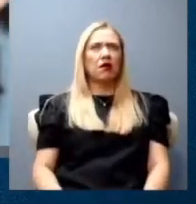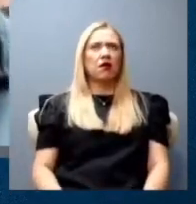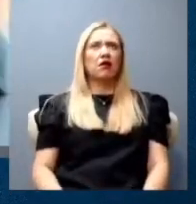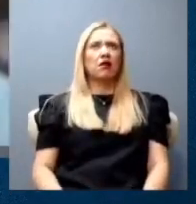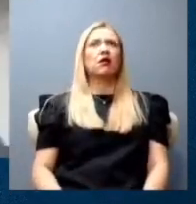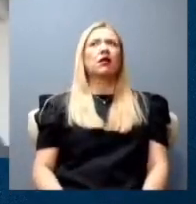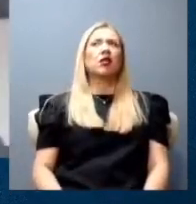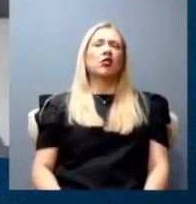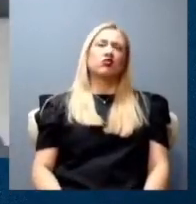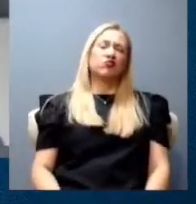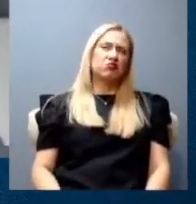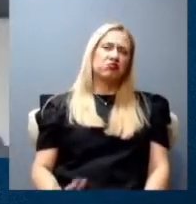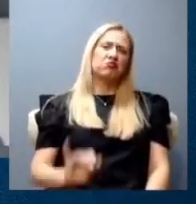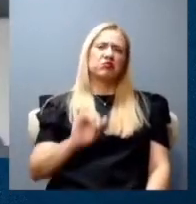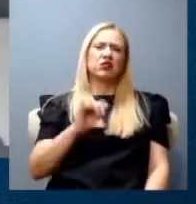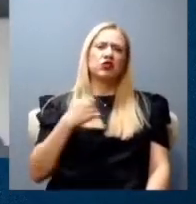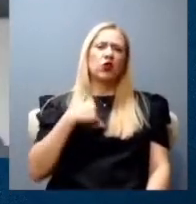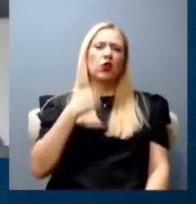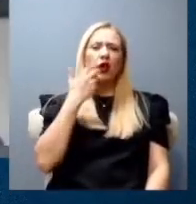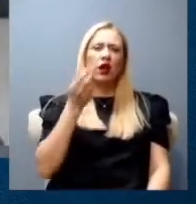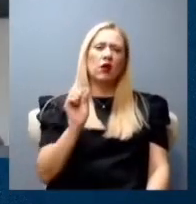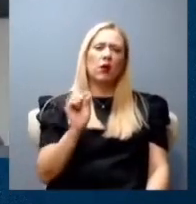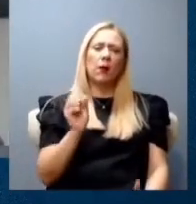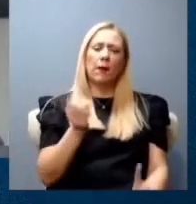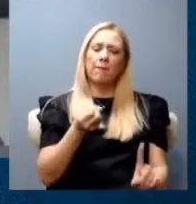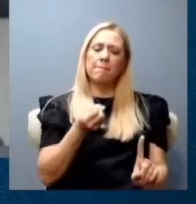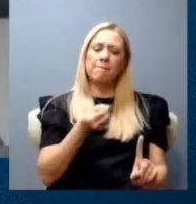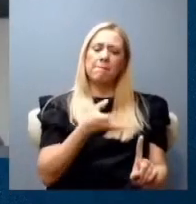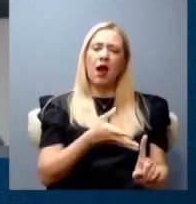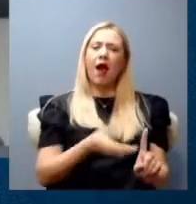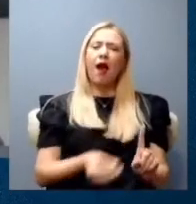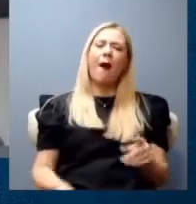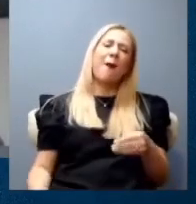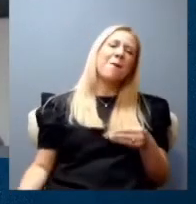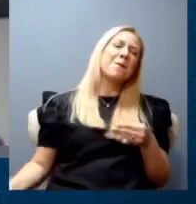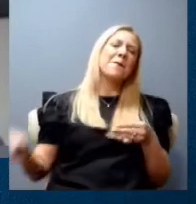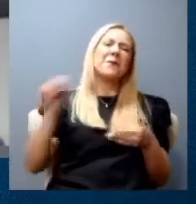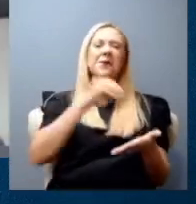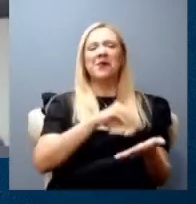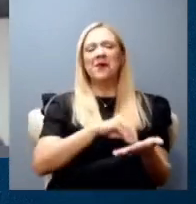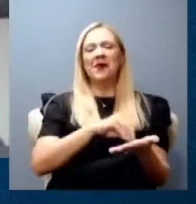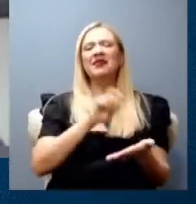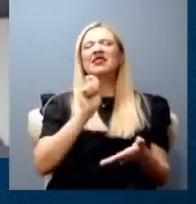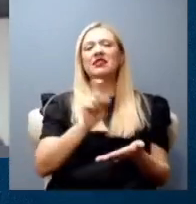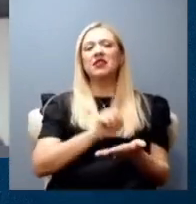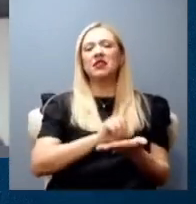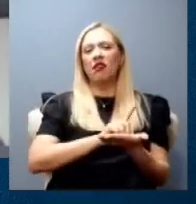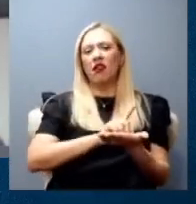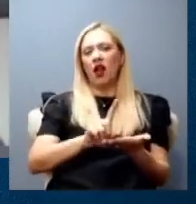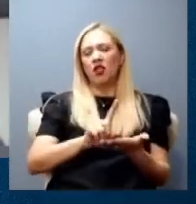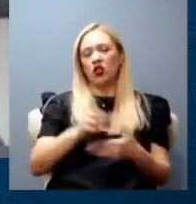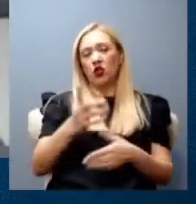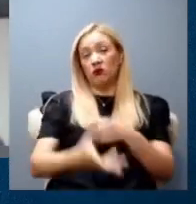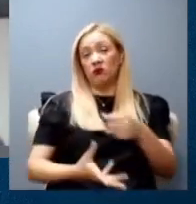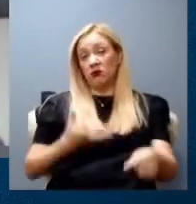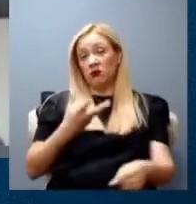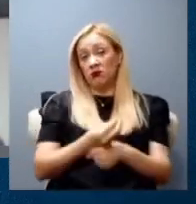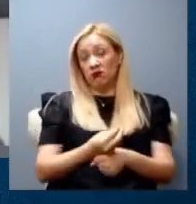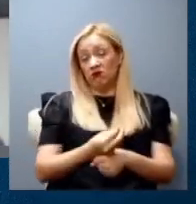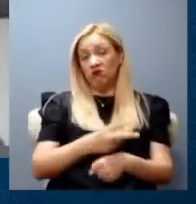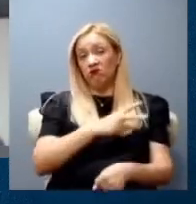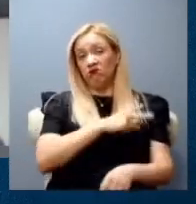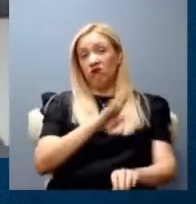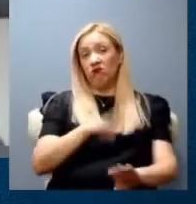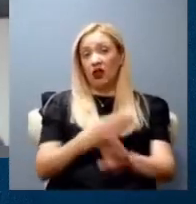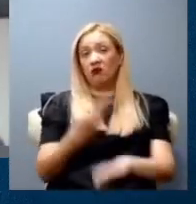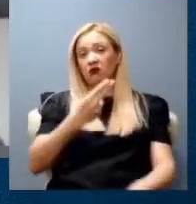yo añadiría el derecho a la reparación, ¿no? Estos son, y quisiera también mencionar que los derechos de las víctimas a la